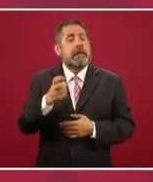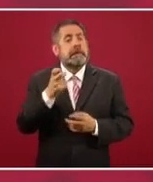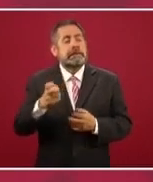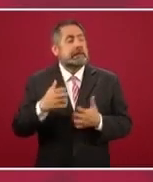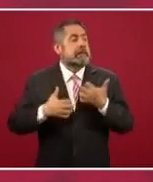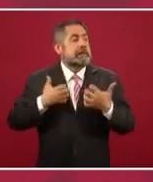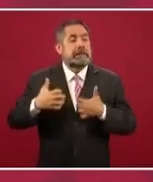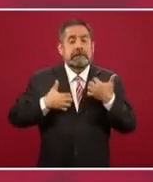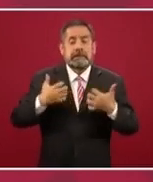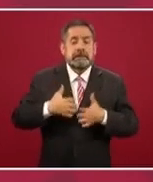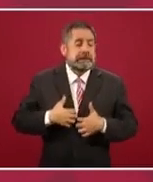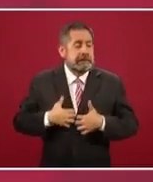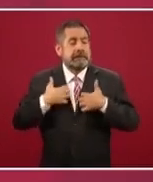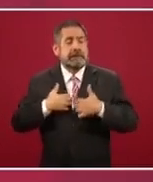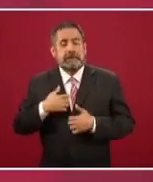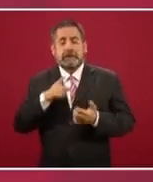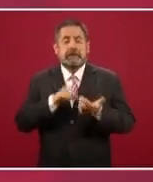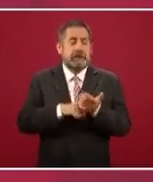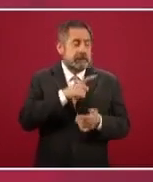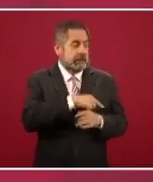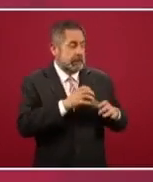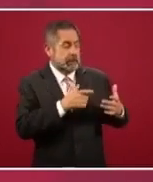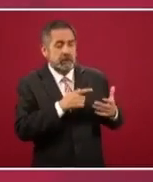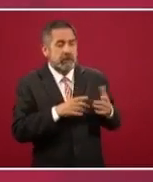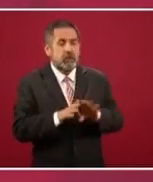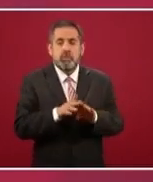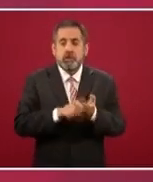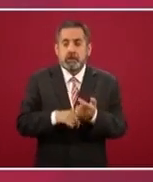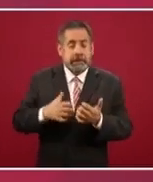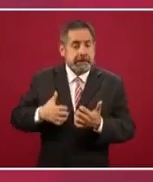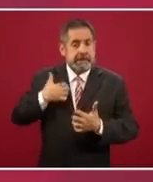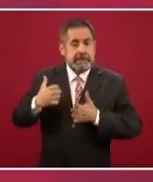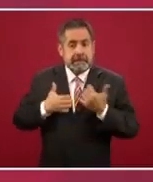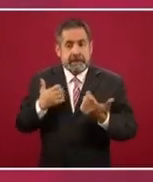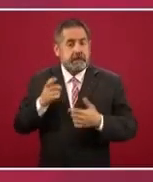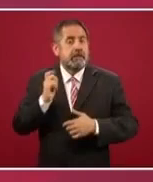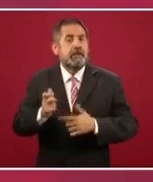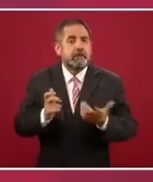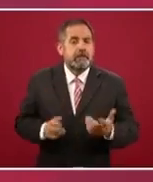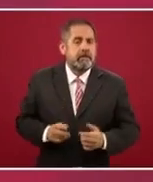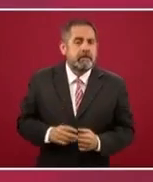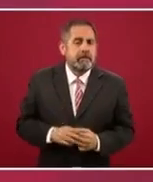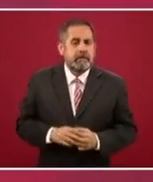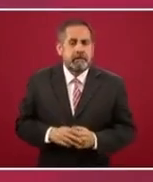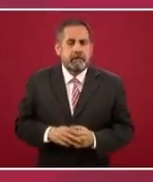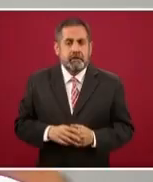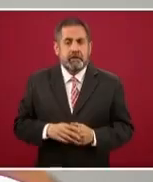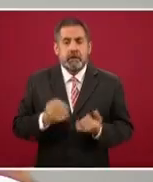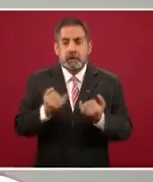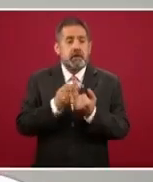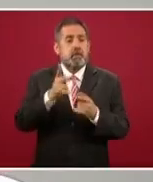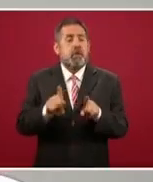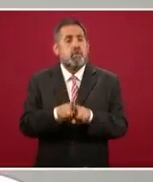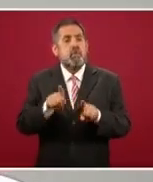coraje a los conservadores, como el coraje de clase a Madero